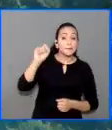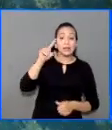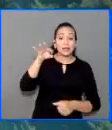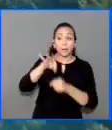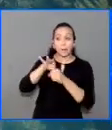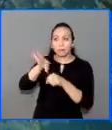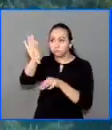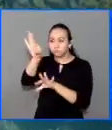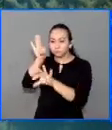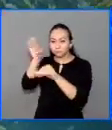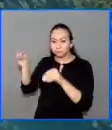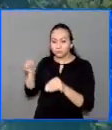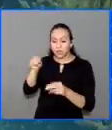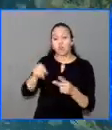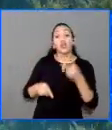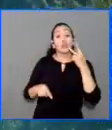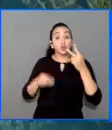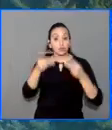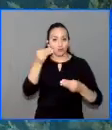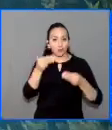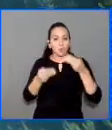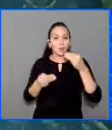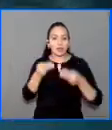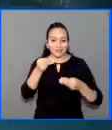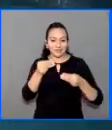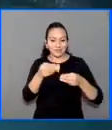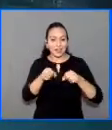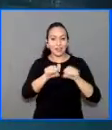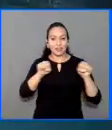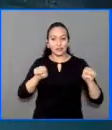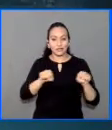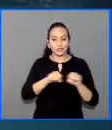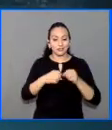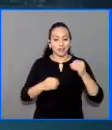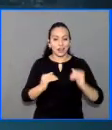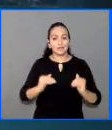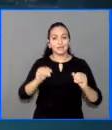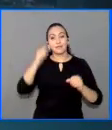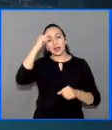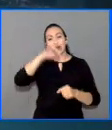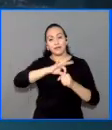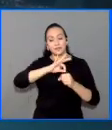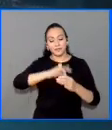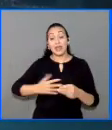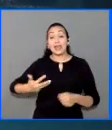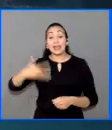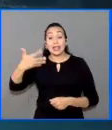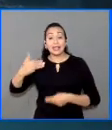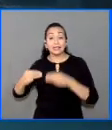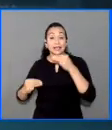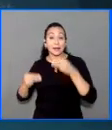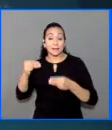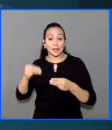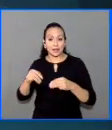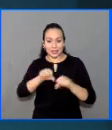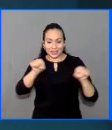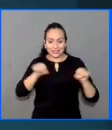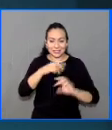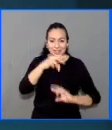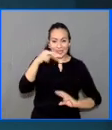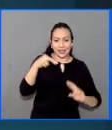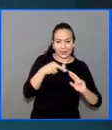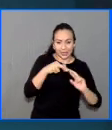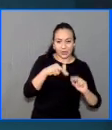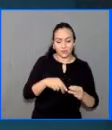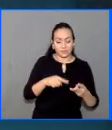2 magistraturas de la Sala Superior del Tribunal Electoral, 15 magistraturas de las salas regionales del Tribunal, 5